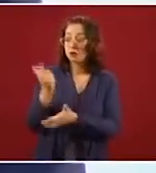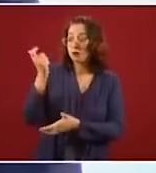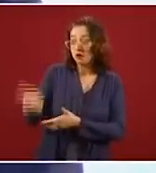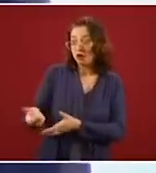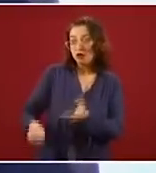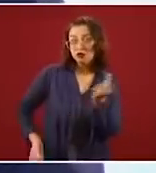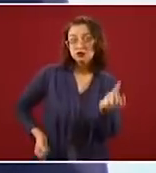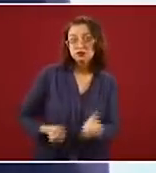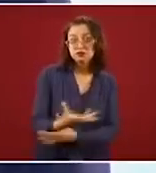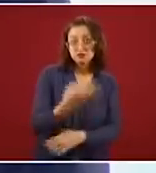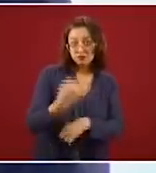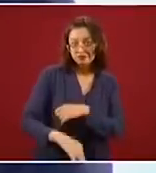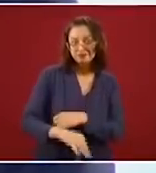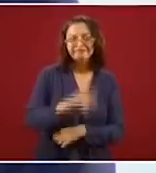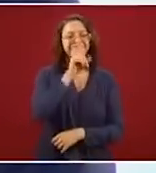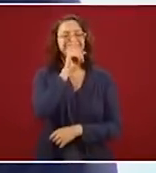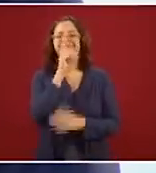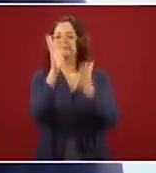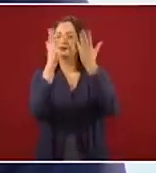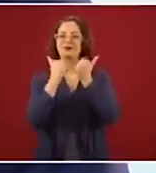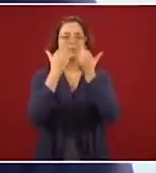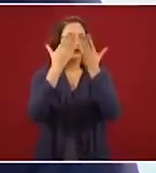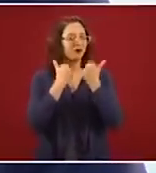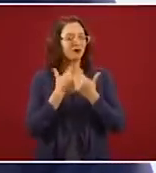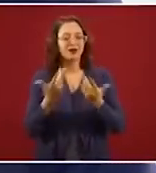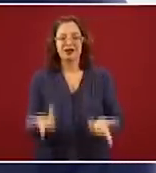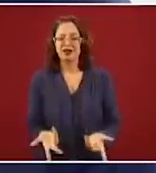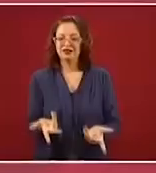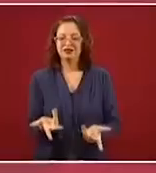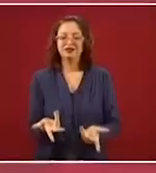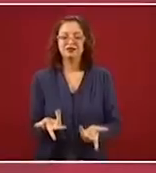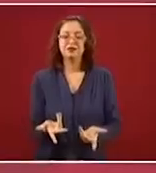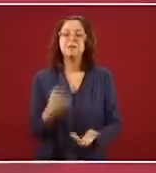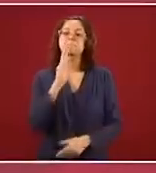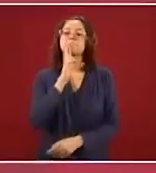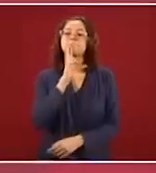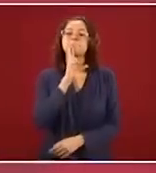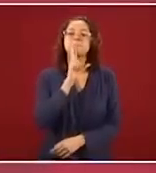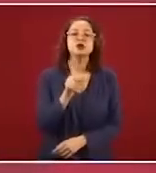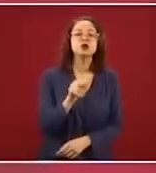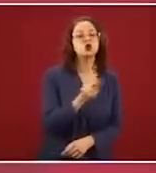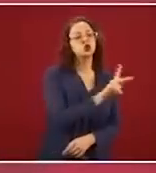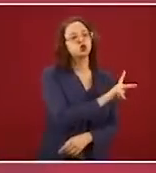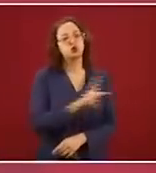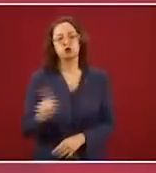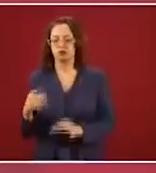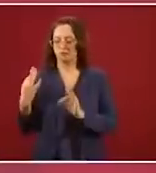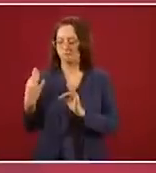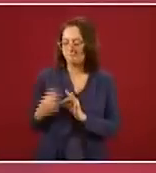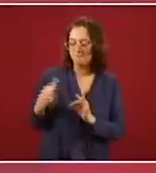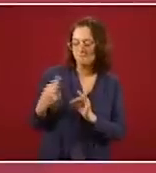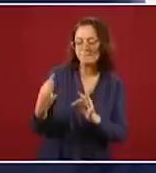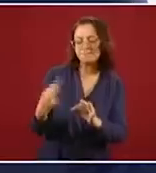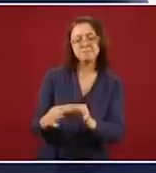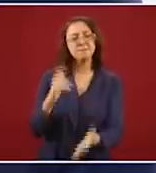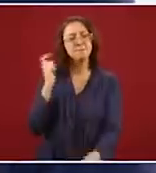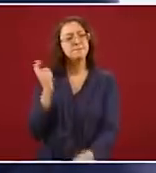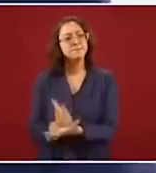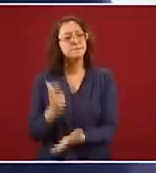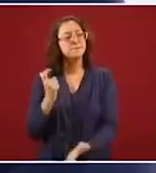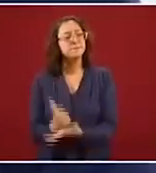Entonces, es mejor que todos se pongan al corriente y no